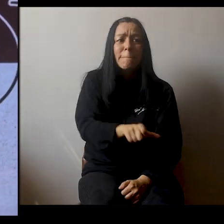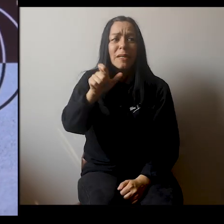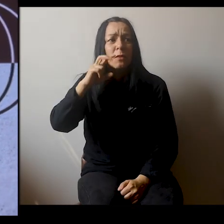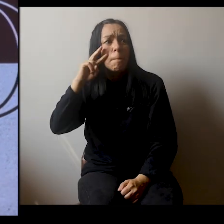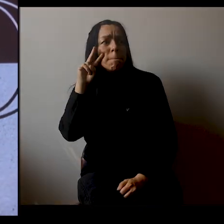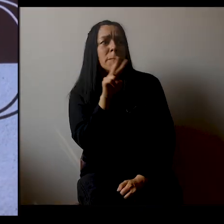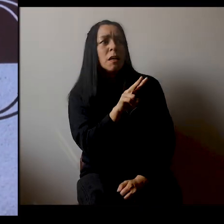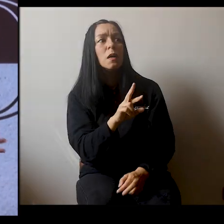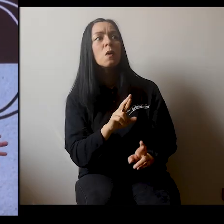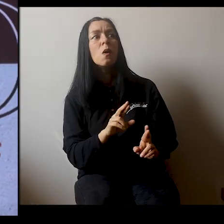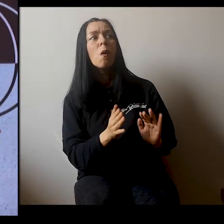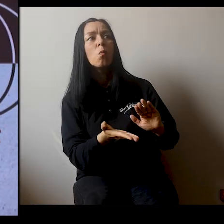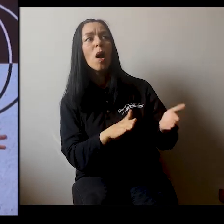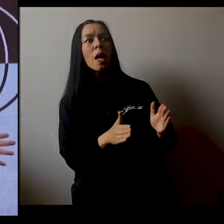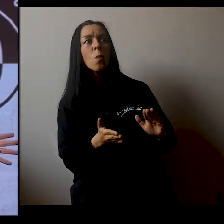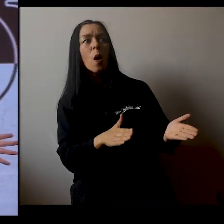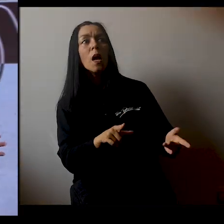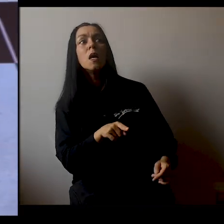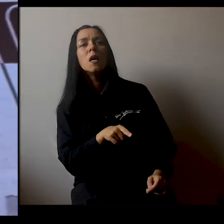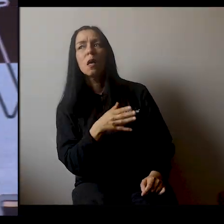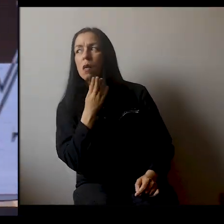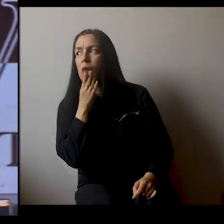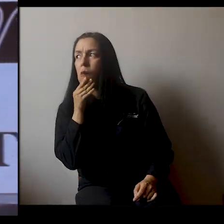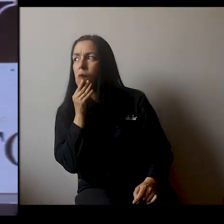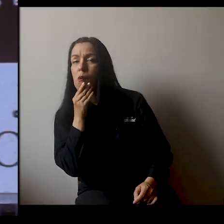que el tipo se muera.